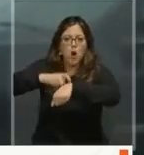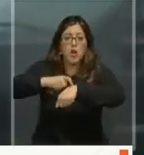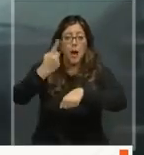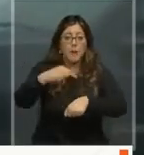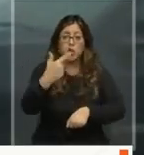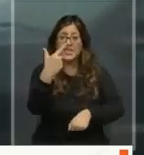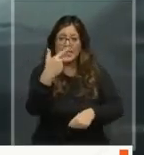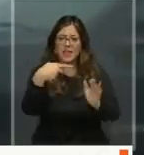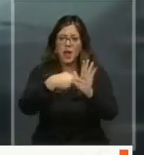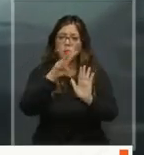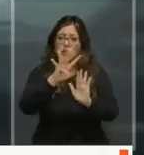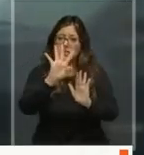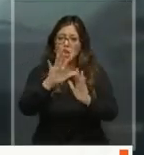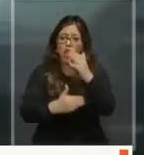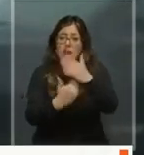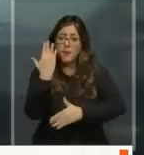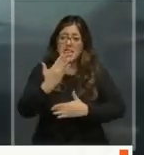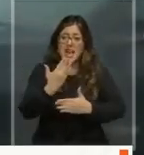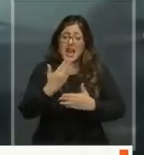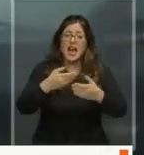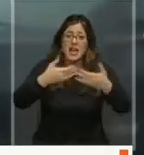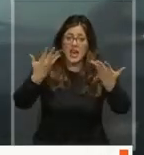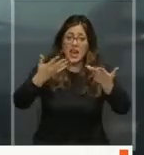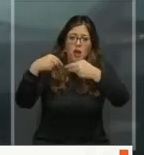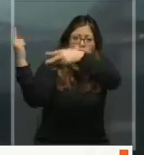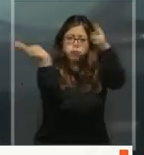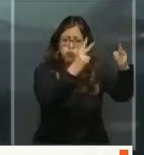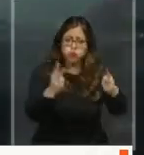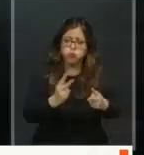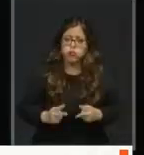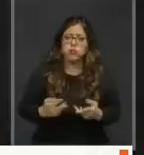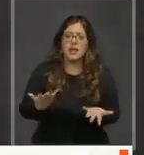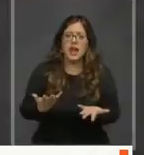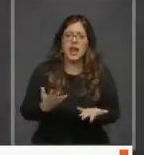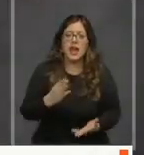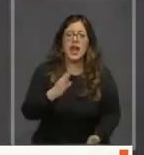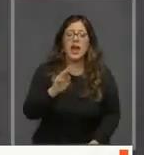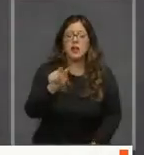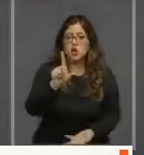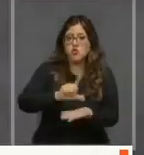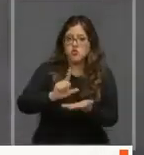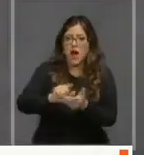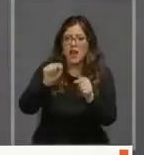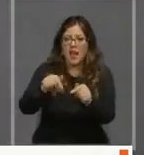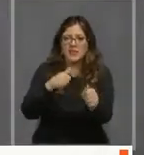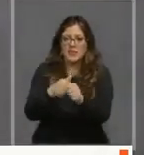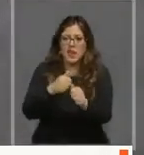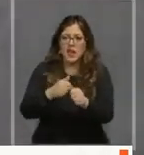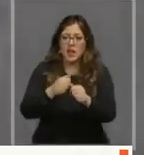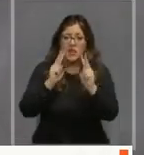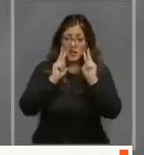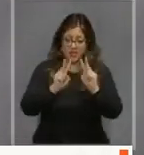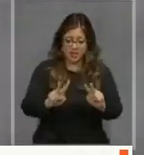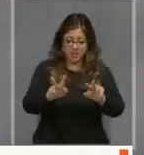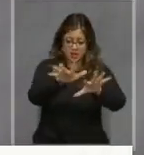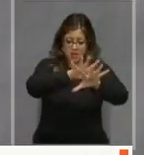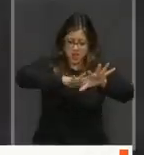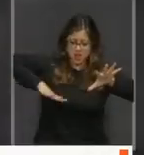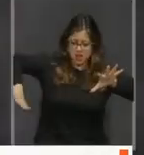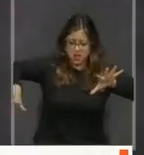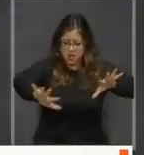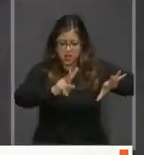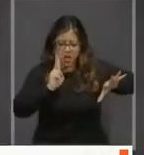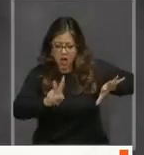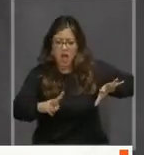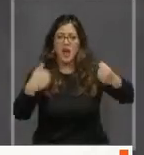de la mañana de este miércoles tocó tierra en Keaton Beach como categoría 3. Mientras desde el espacio las imágenes satelitales capturaron los